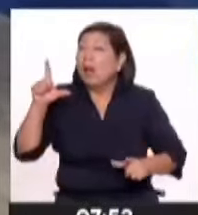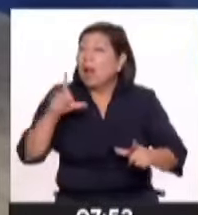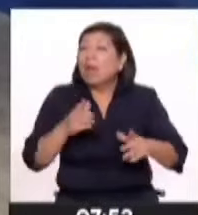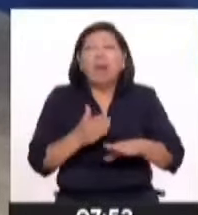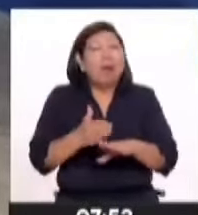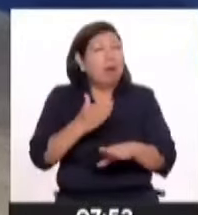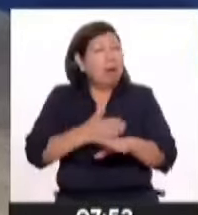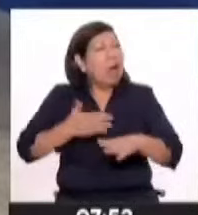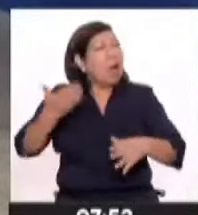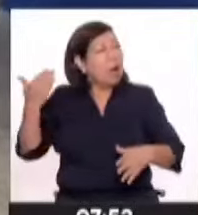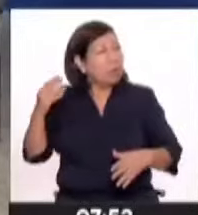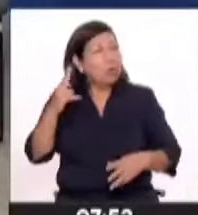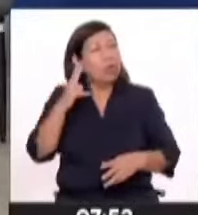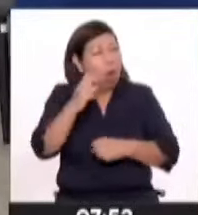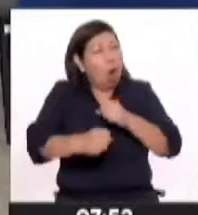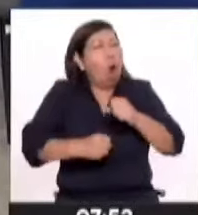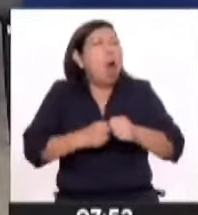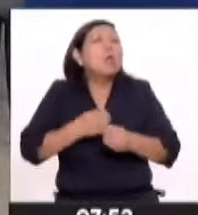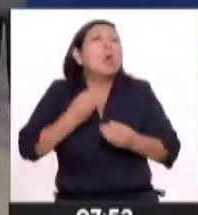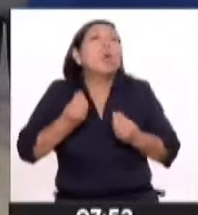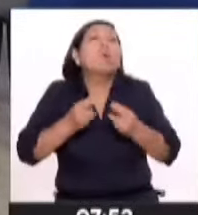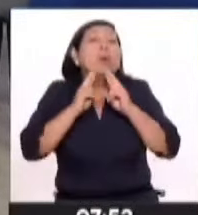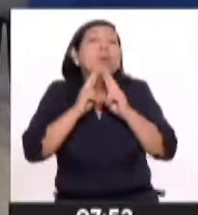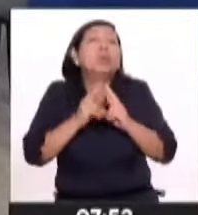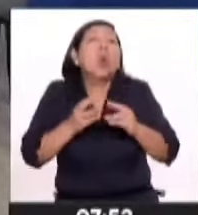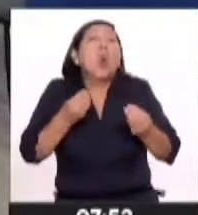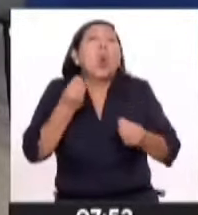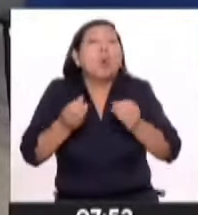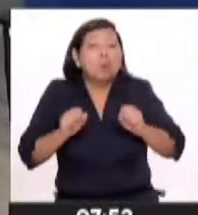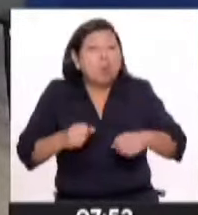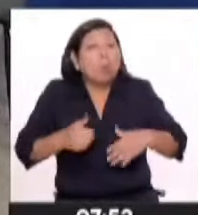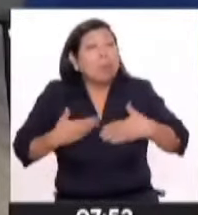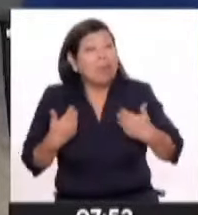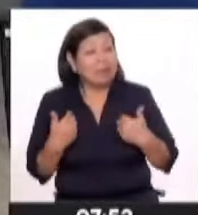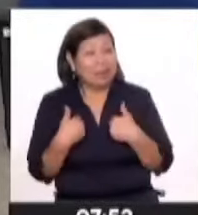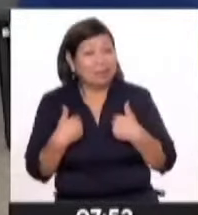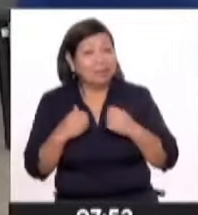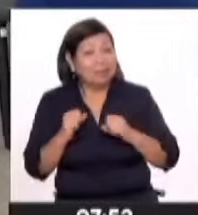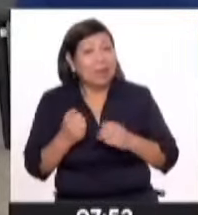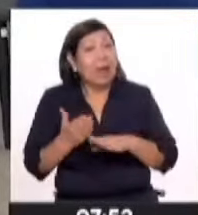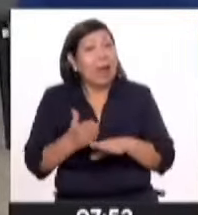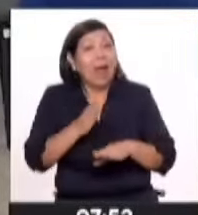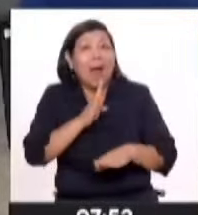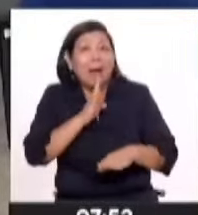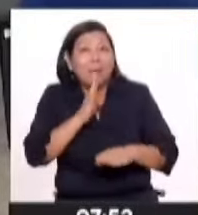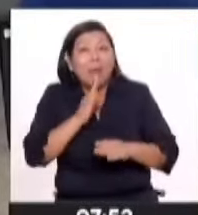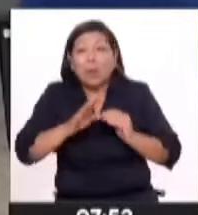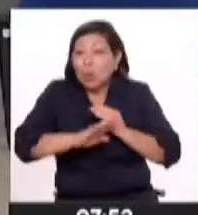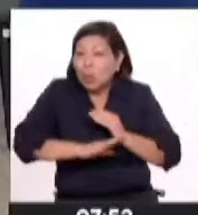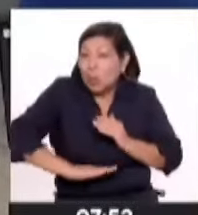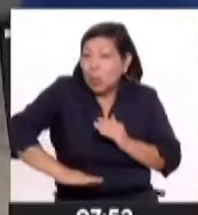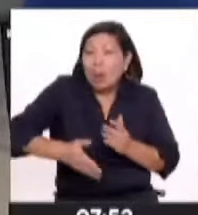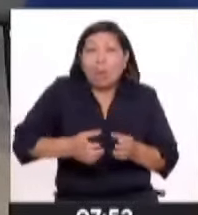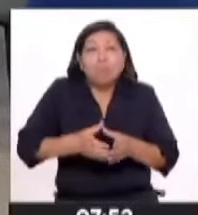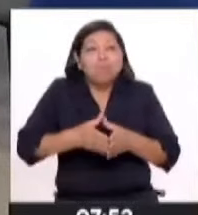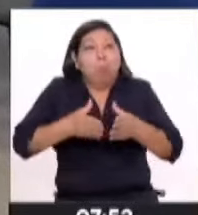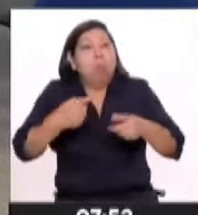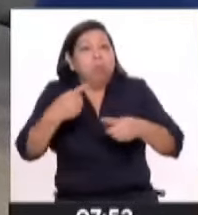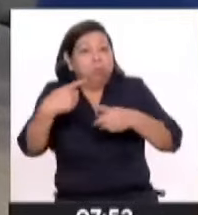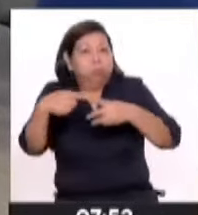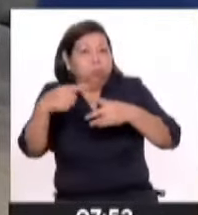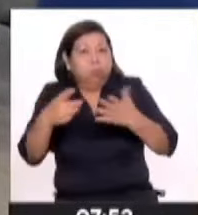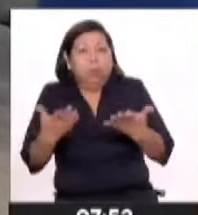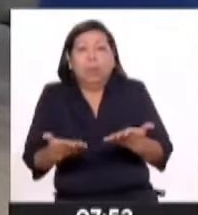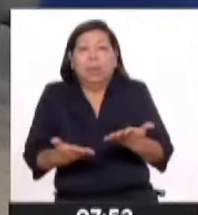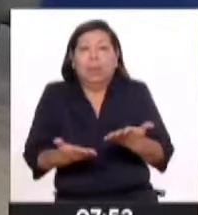desde hace ya 2 años. ¿Cuáles son los resultados que han podido obtener? Porque claro, cuando hablamos de suelos, hablamos de la gran diversidad